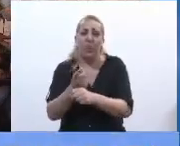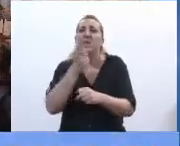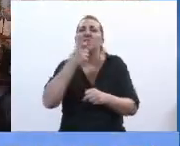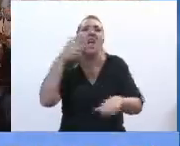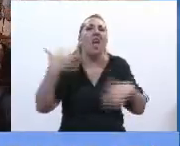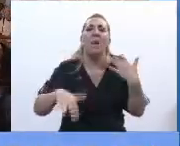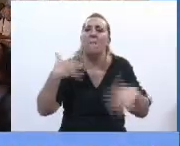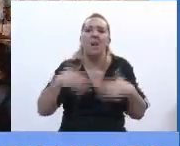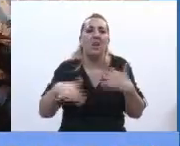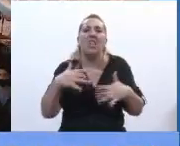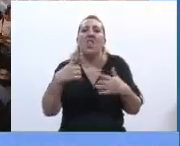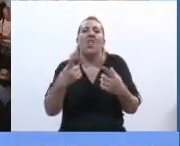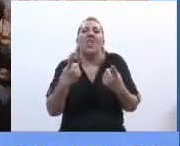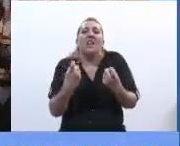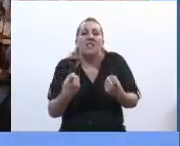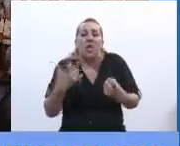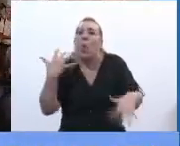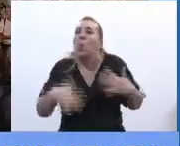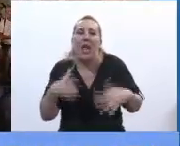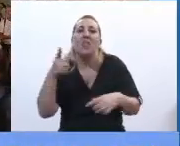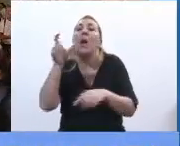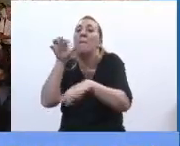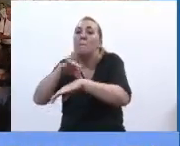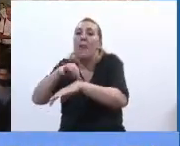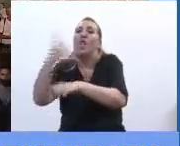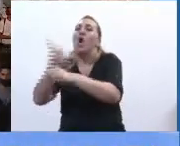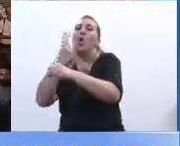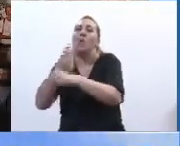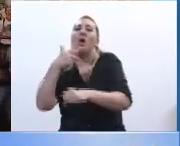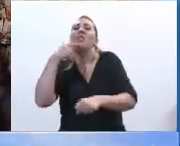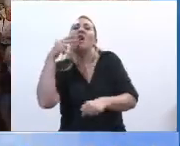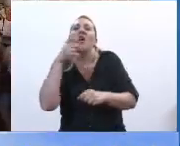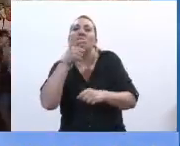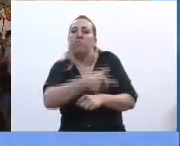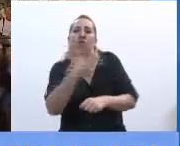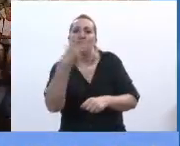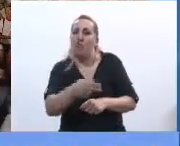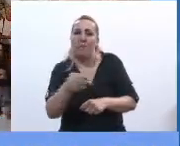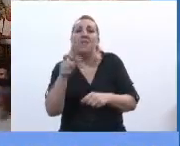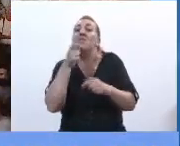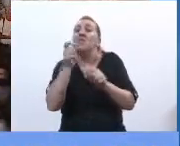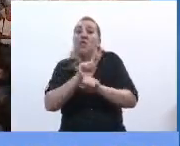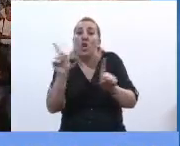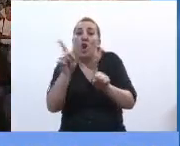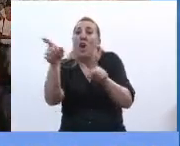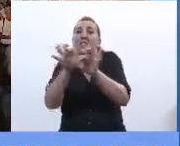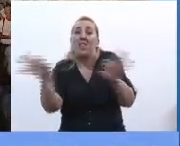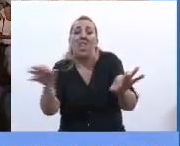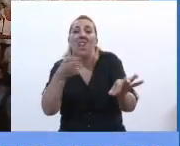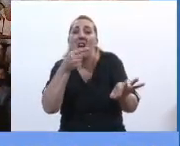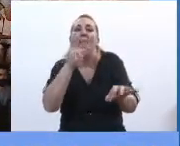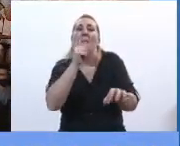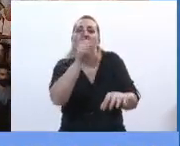deba realizarse en forma urgente pues su no realización inmediata pondrá en riesgo su salud